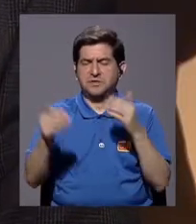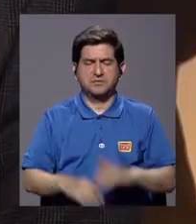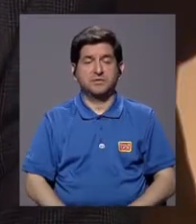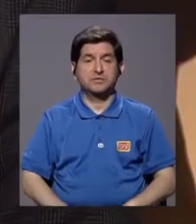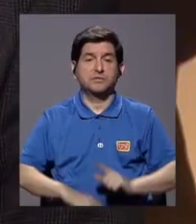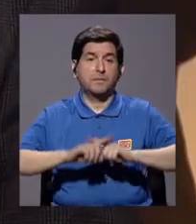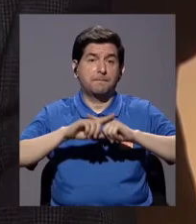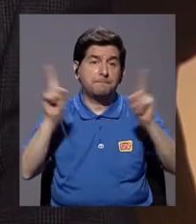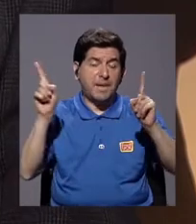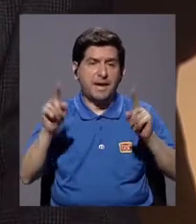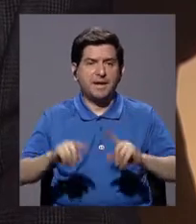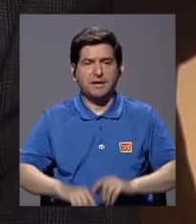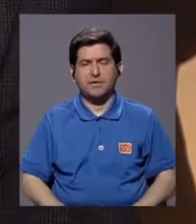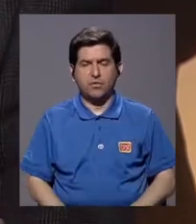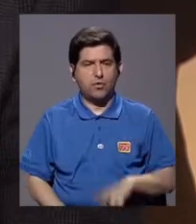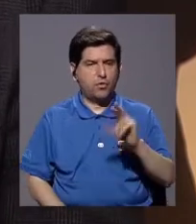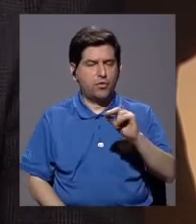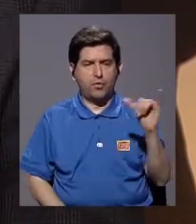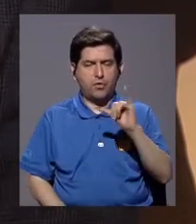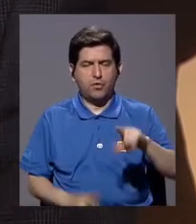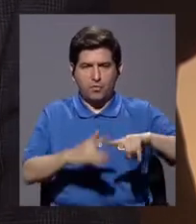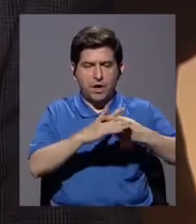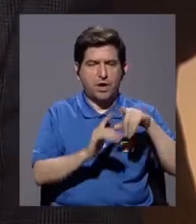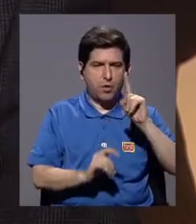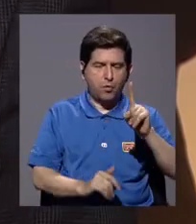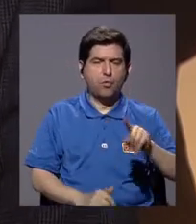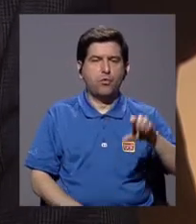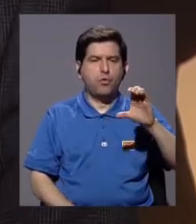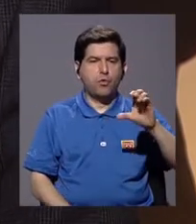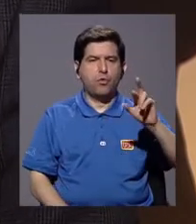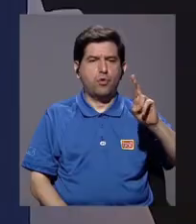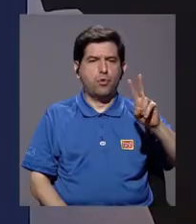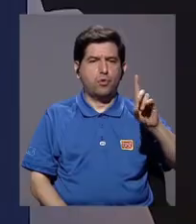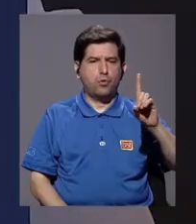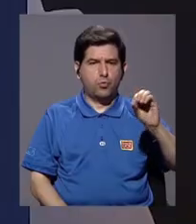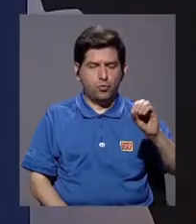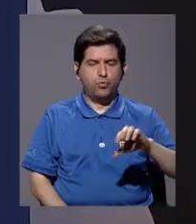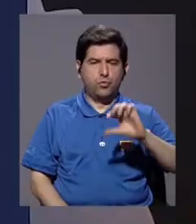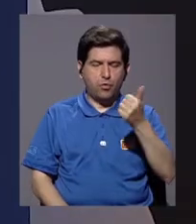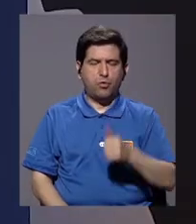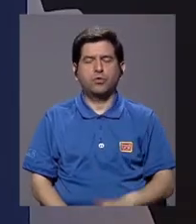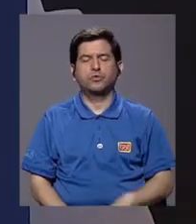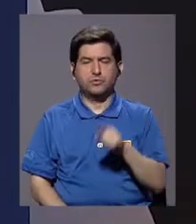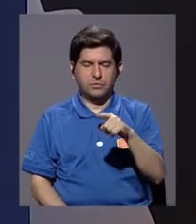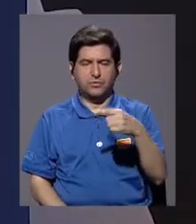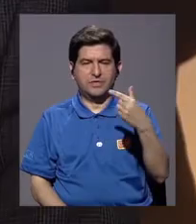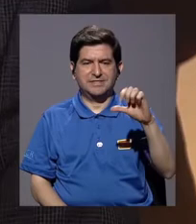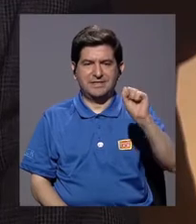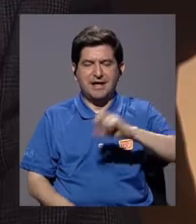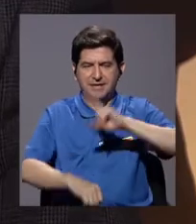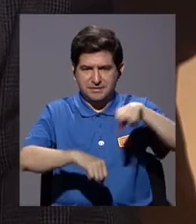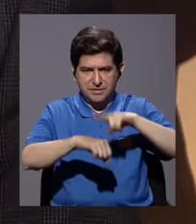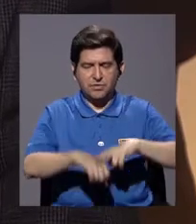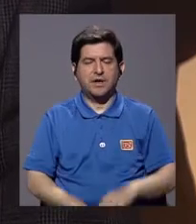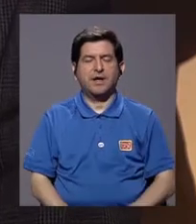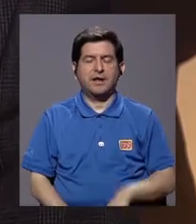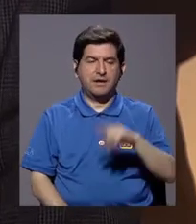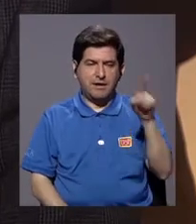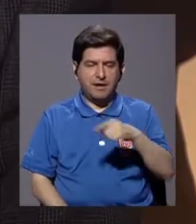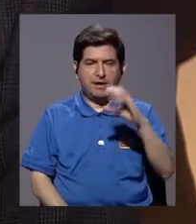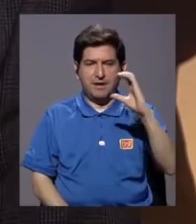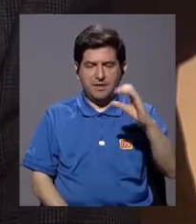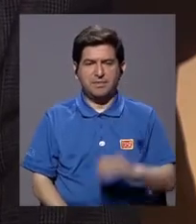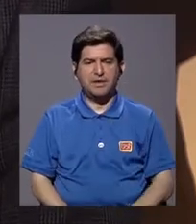¿verdad? Okay. Pero son de diferente fuente, unos de crudo y otros de gas natural. Muy bien. En el proceso de descarbonización, uno, digamos, en el